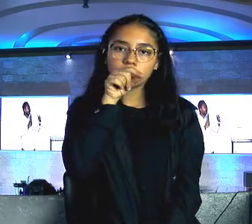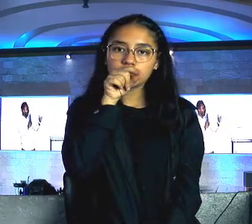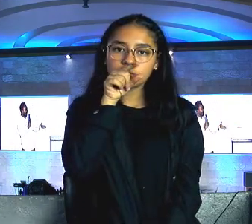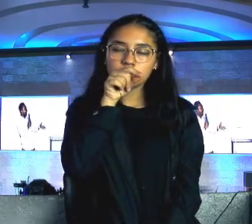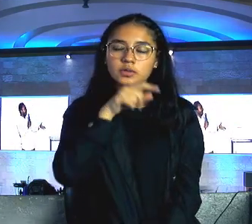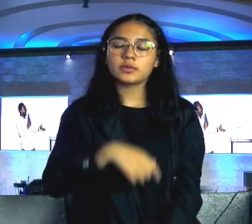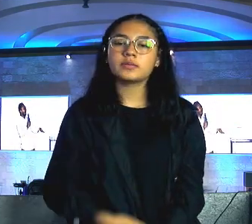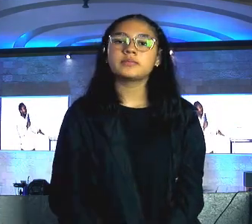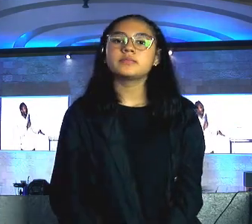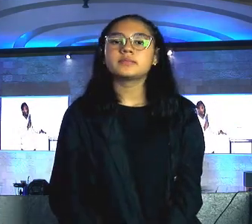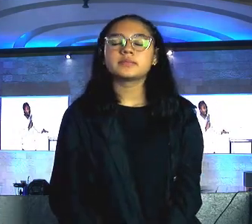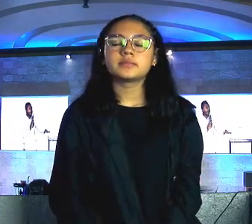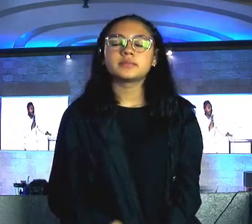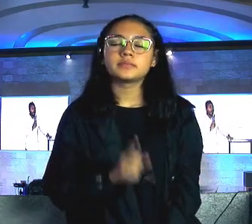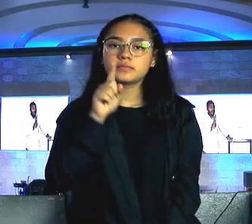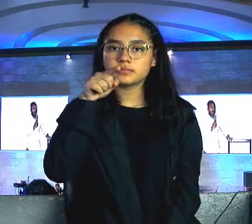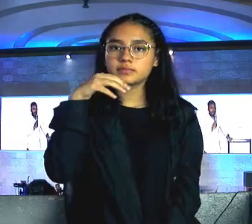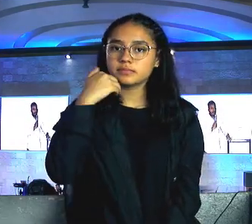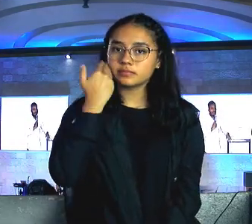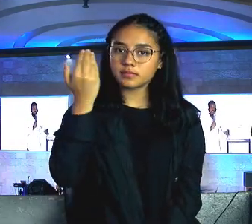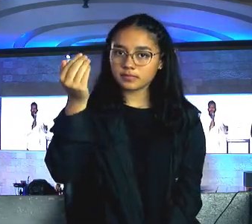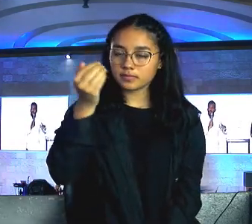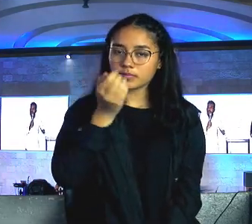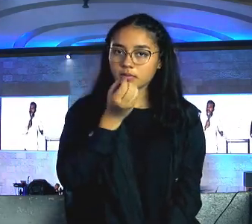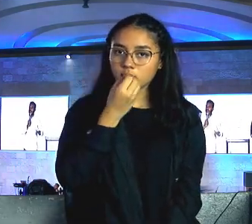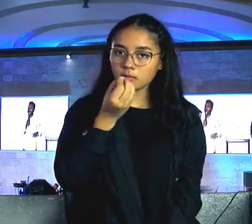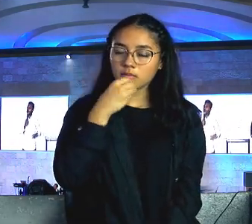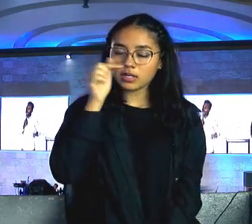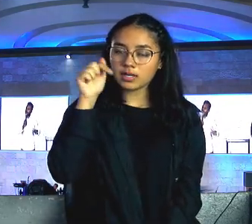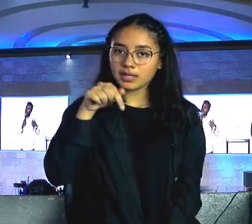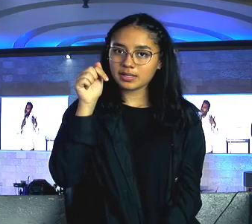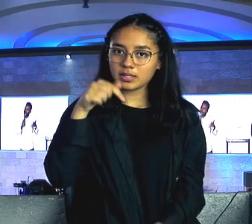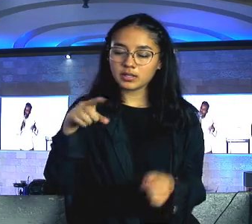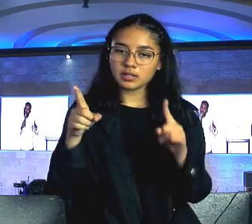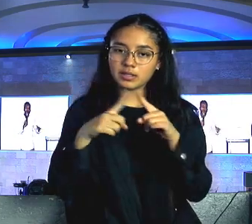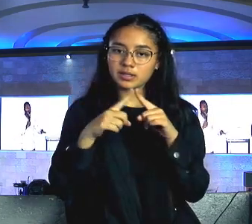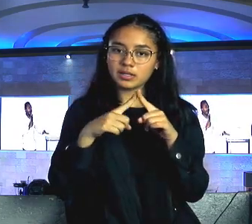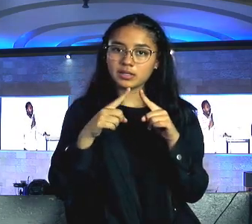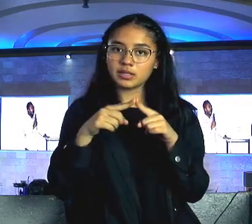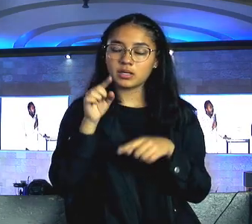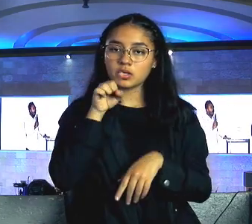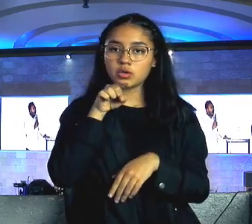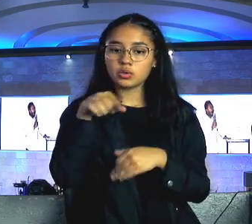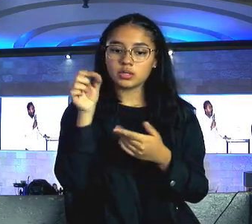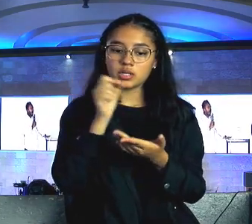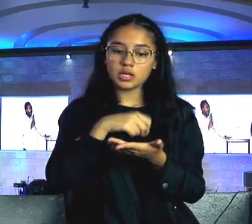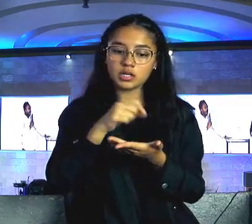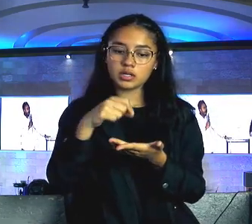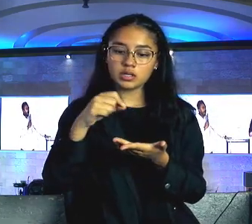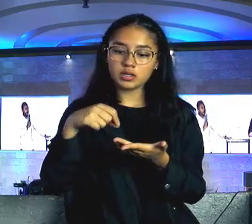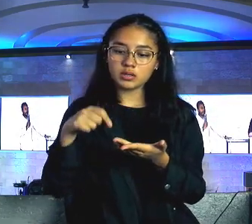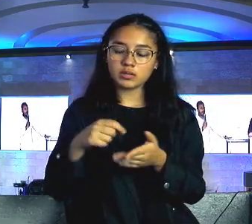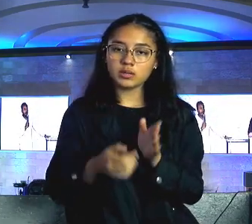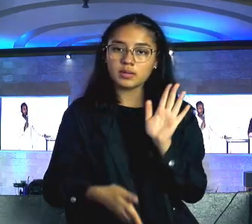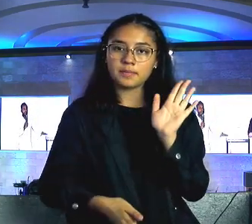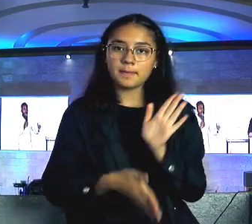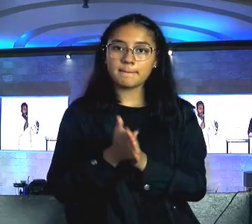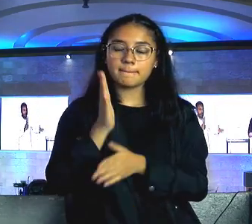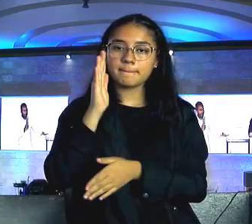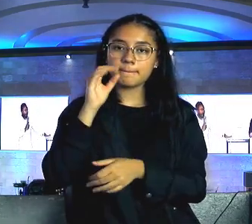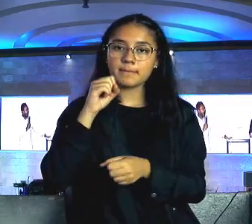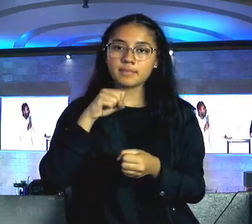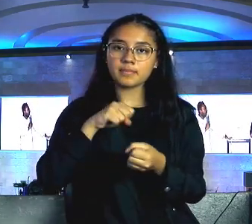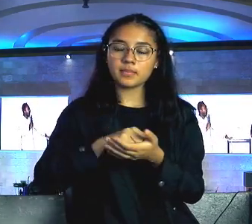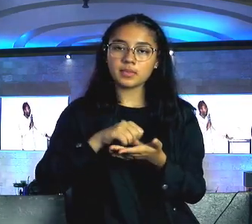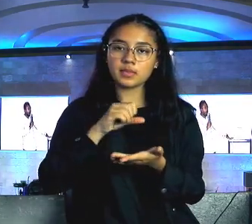si te quieres quedar a comer. Recordarte también que si tú te inscribiste para el retiro de matrimonios, ya hay que